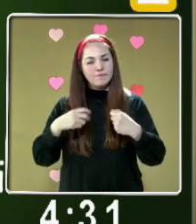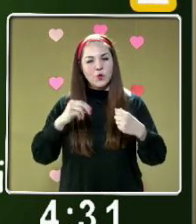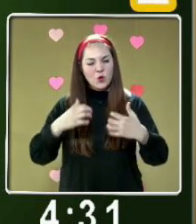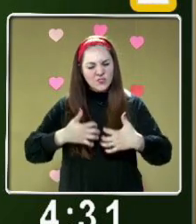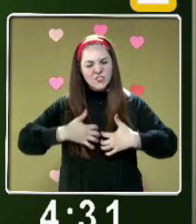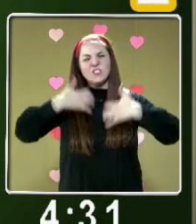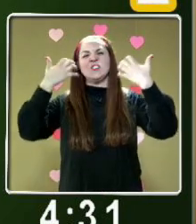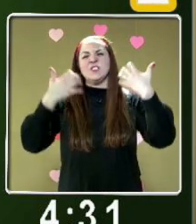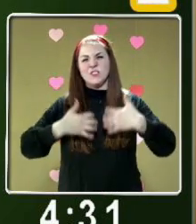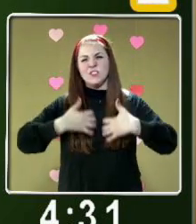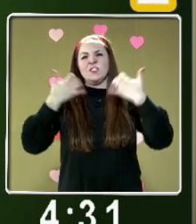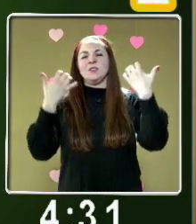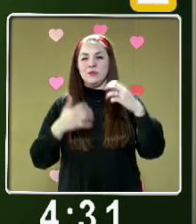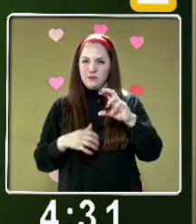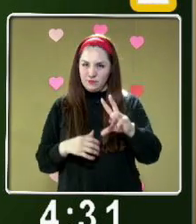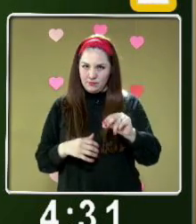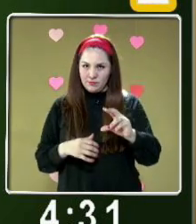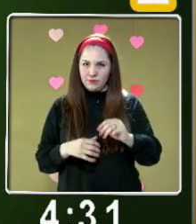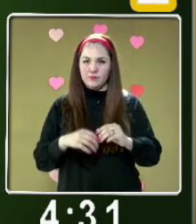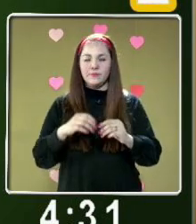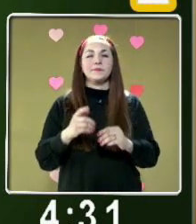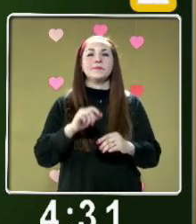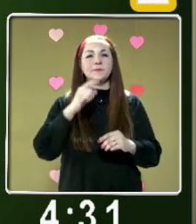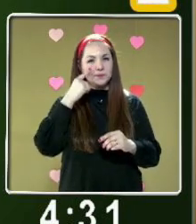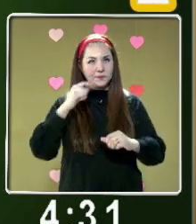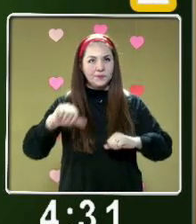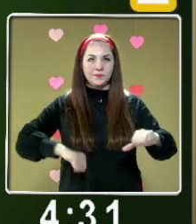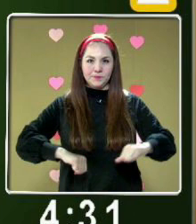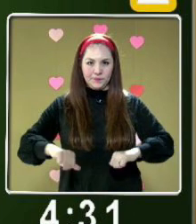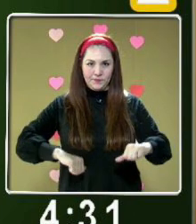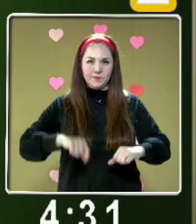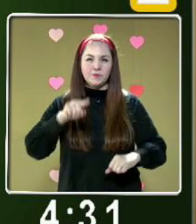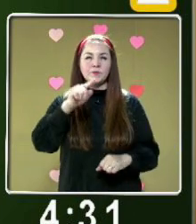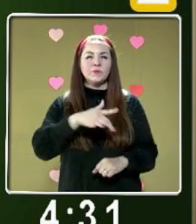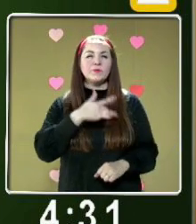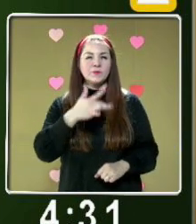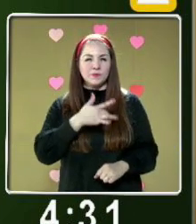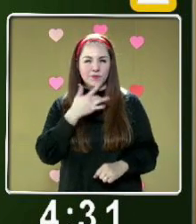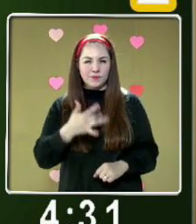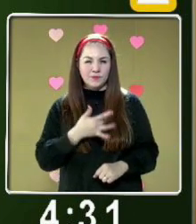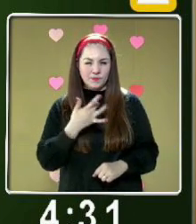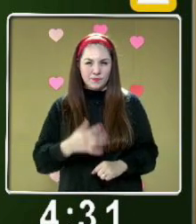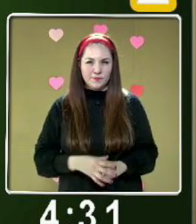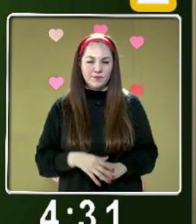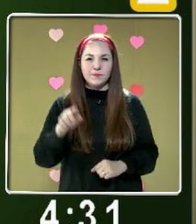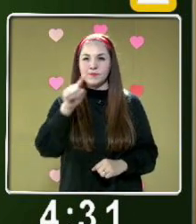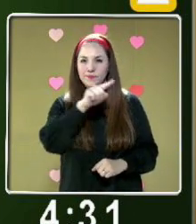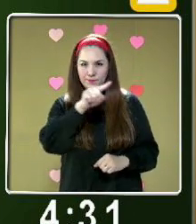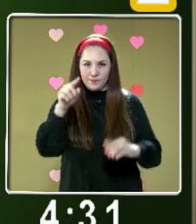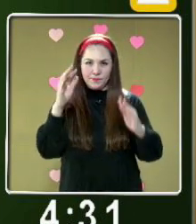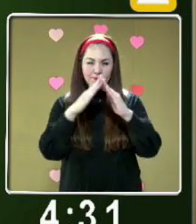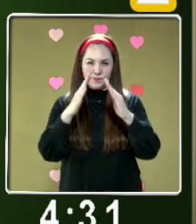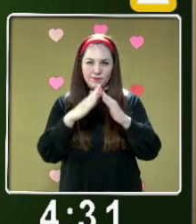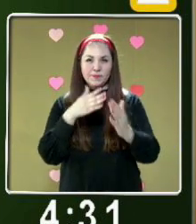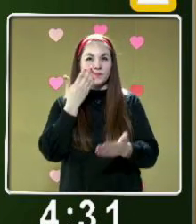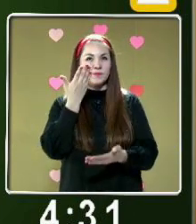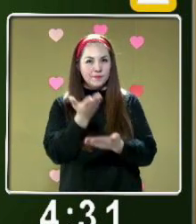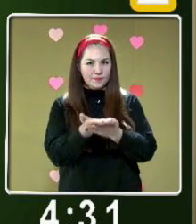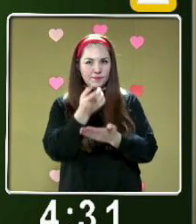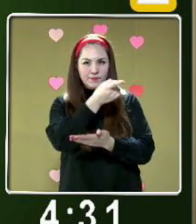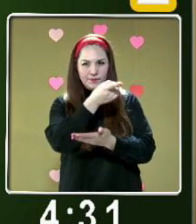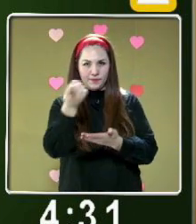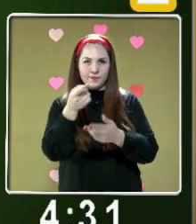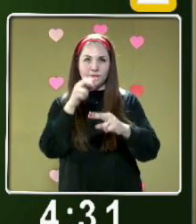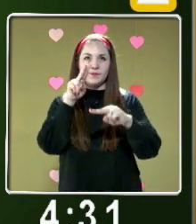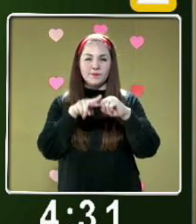Okay, y es así como vamos a pasar al siguiente ejercicio que se llama ¿Y tú qué sientes? Ahí en casa les vamos a pedir que se sienten de